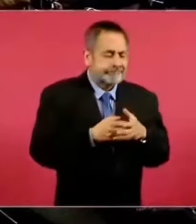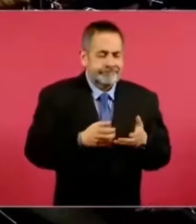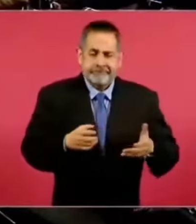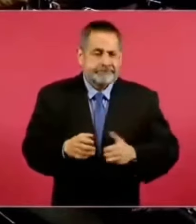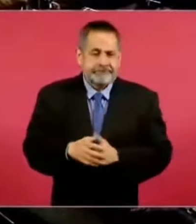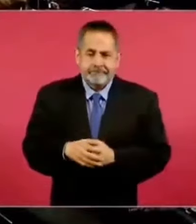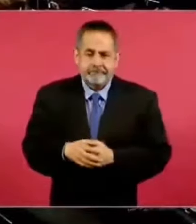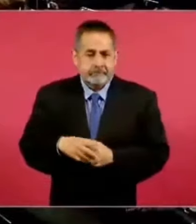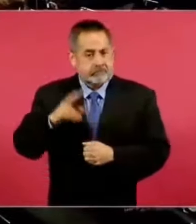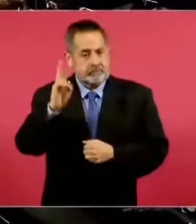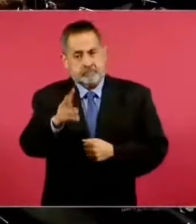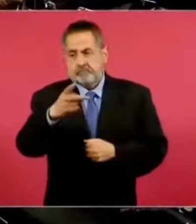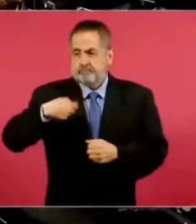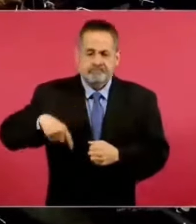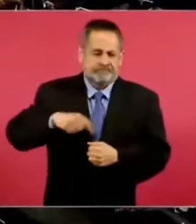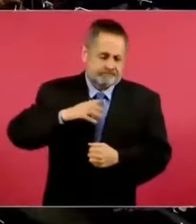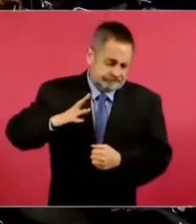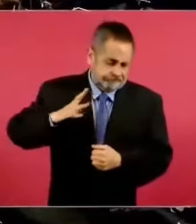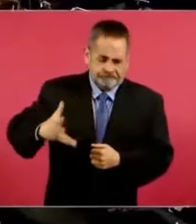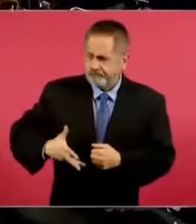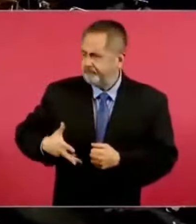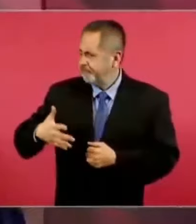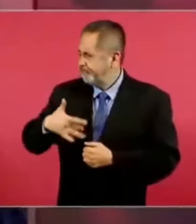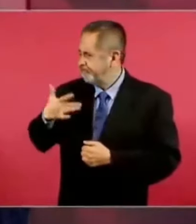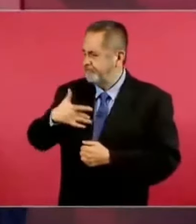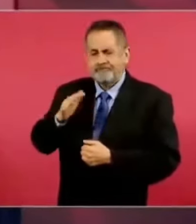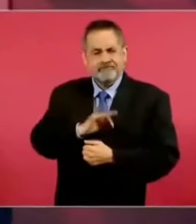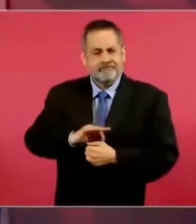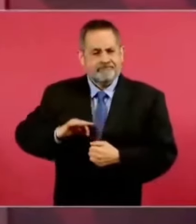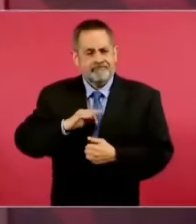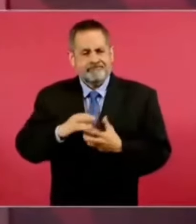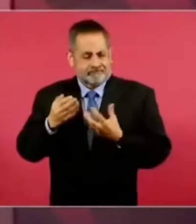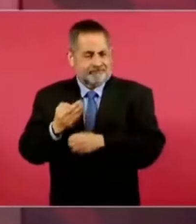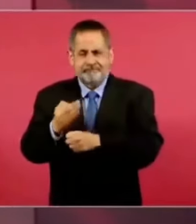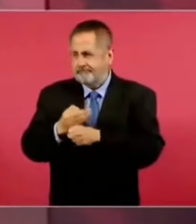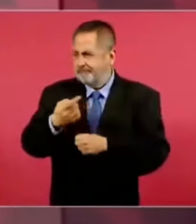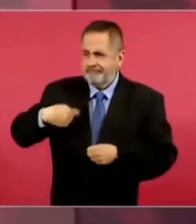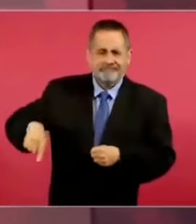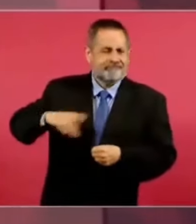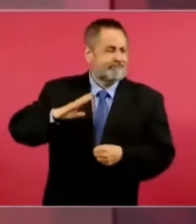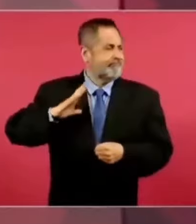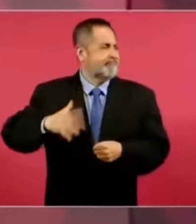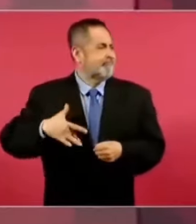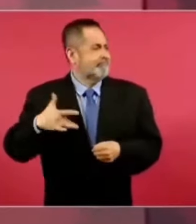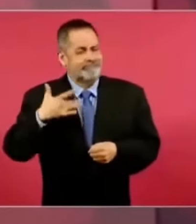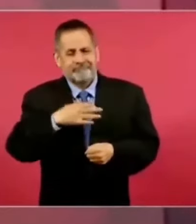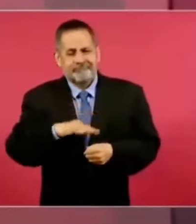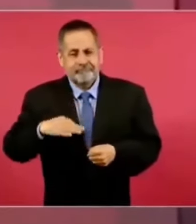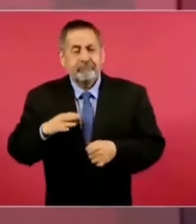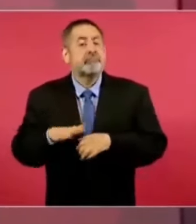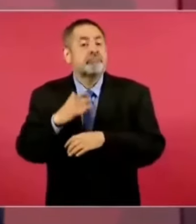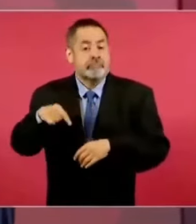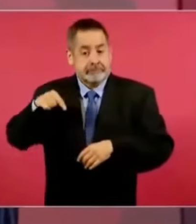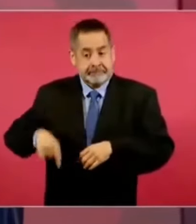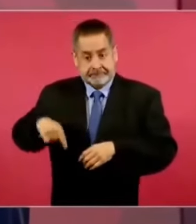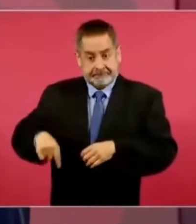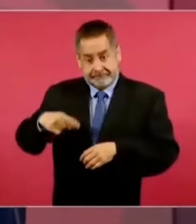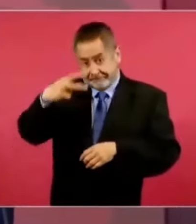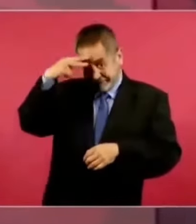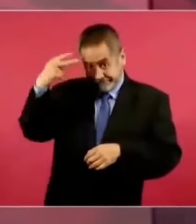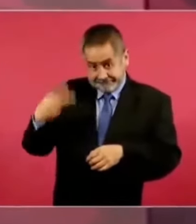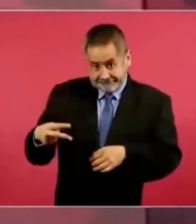somos muy orgullosos y felices, o estamos muy orgullosos y felices, porque en nuestro país